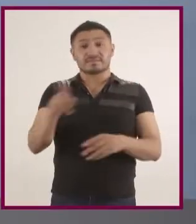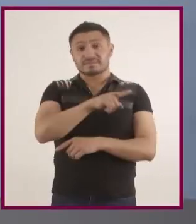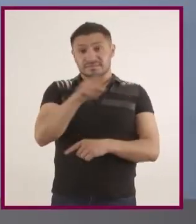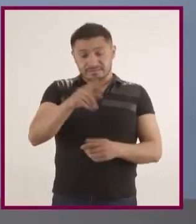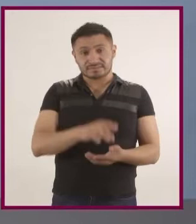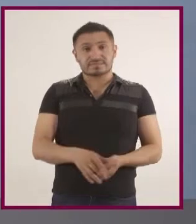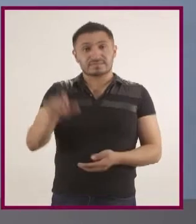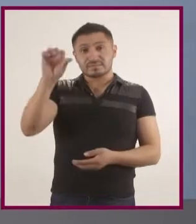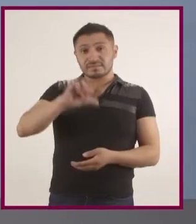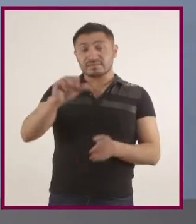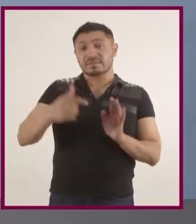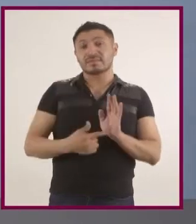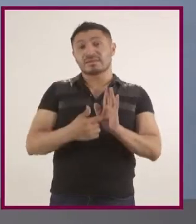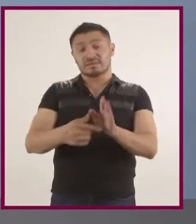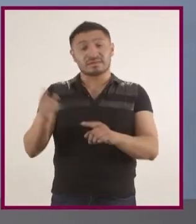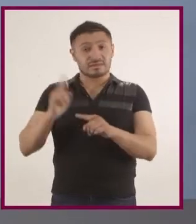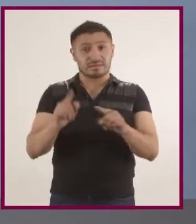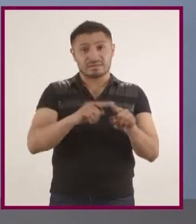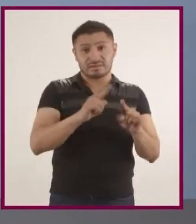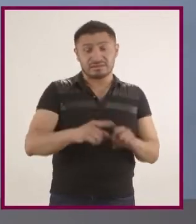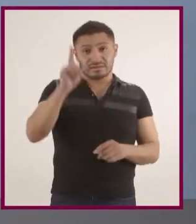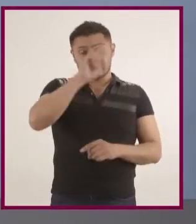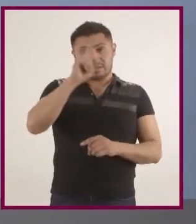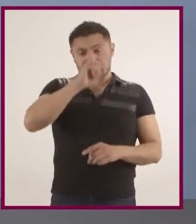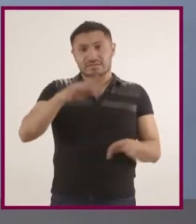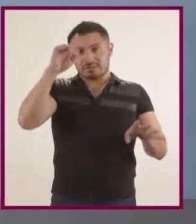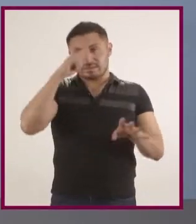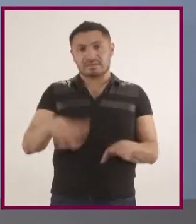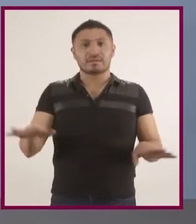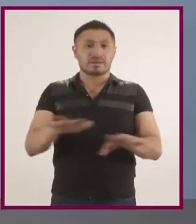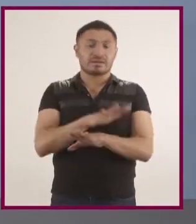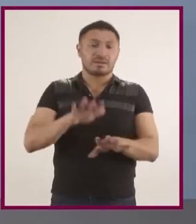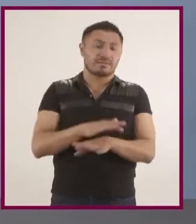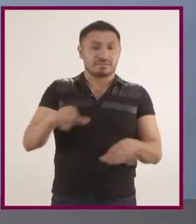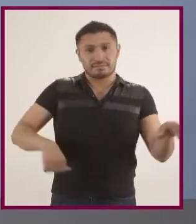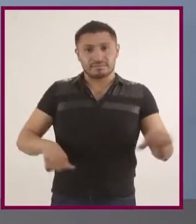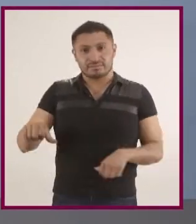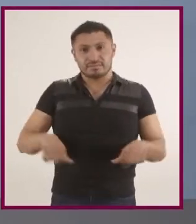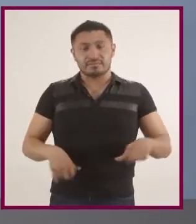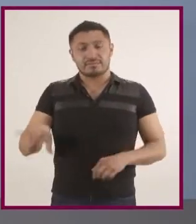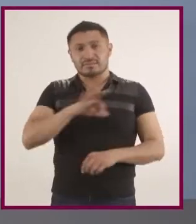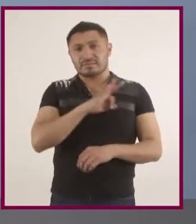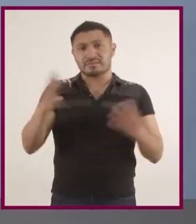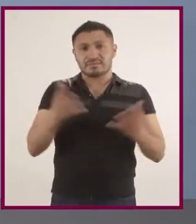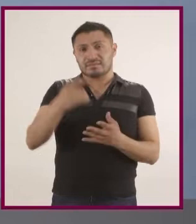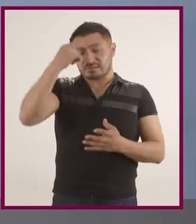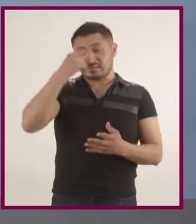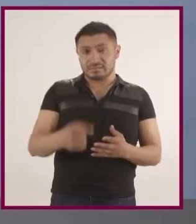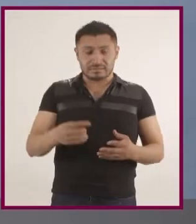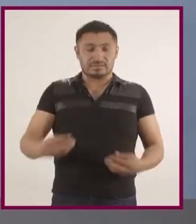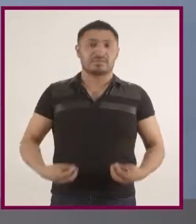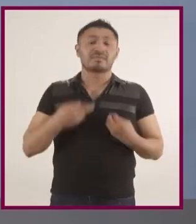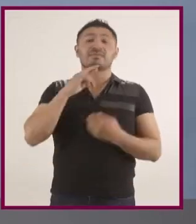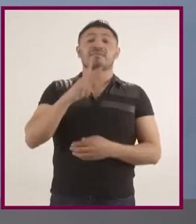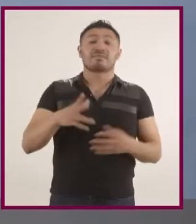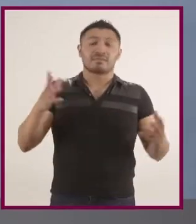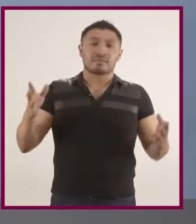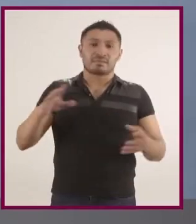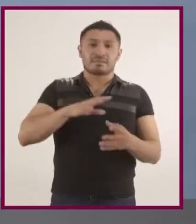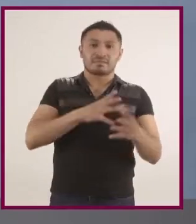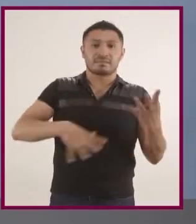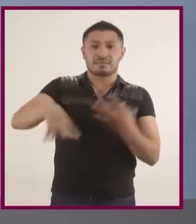pues hoy Les traigo varios consejos prácticos sobre modificaciones y acciones que podemos tomar para hacer nuestra vida más sustentable